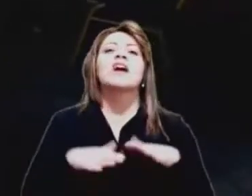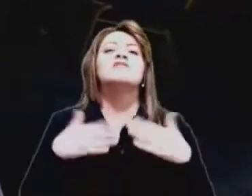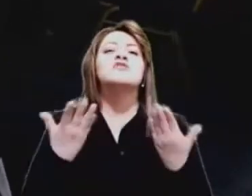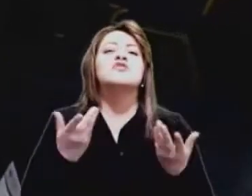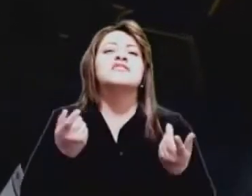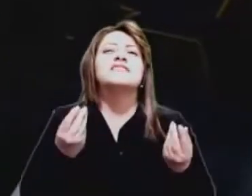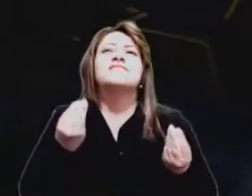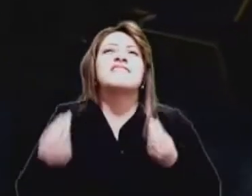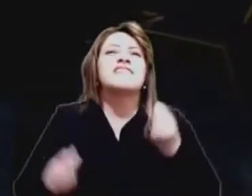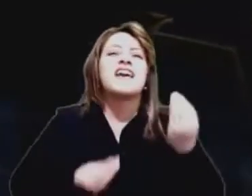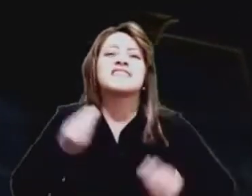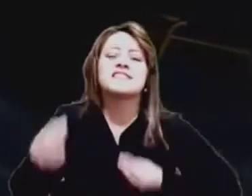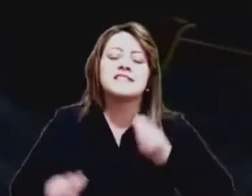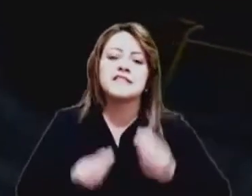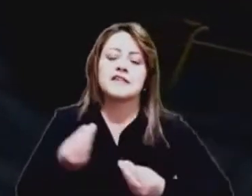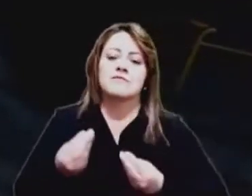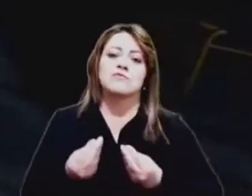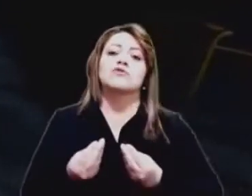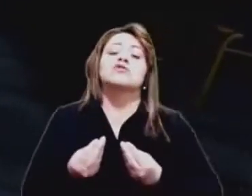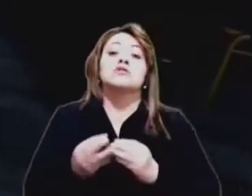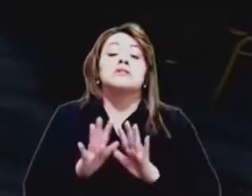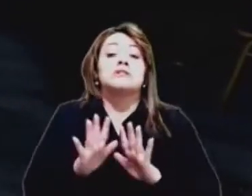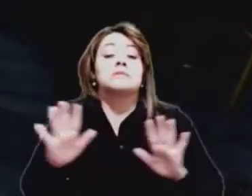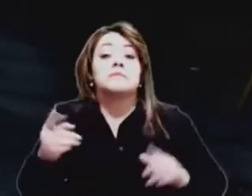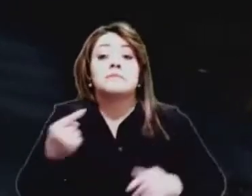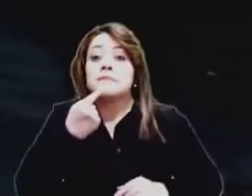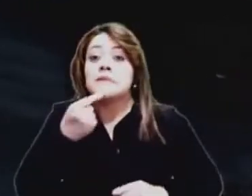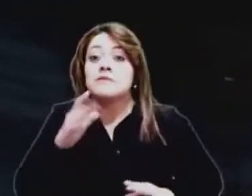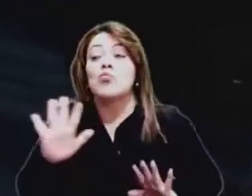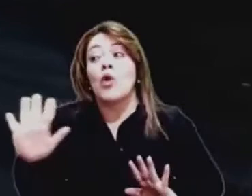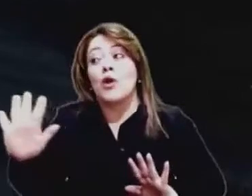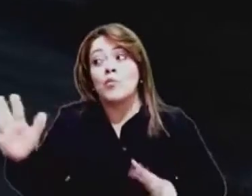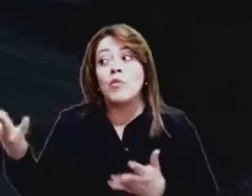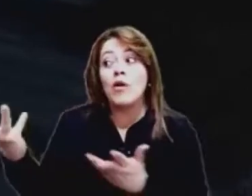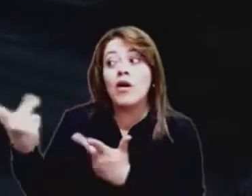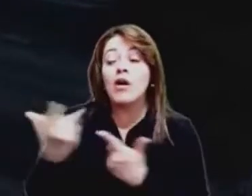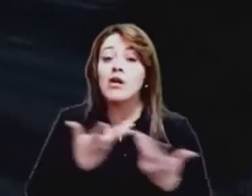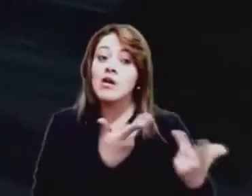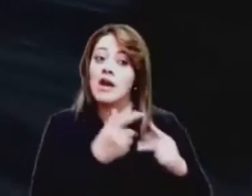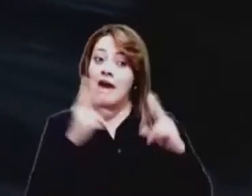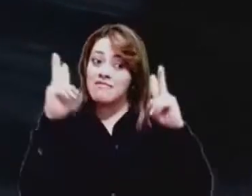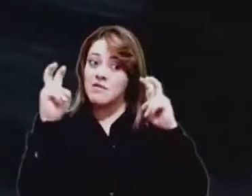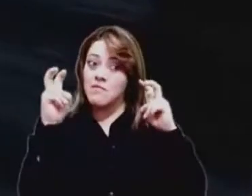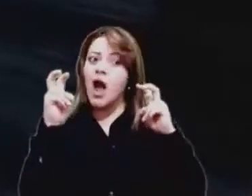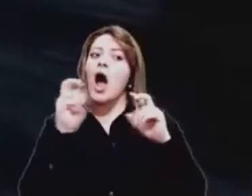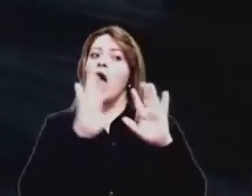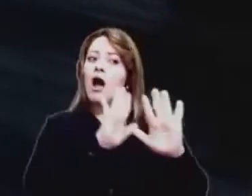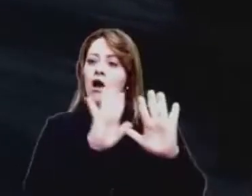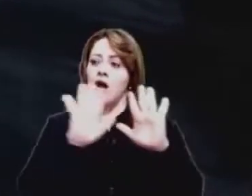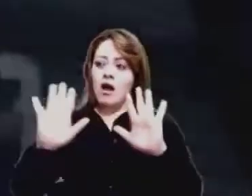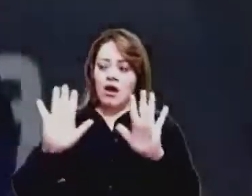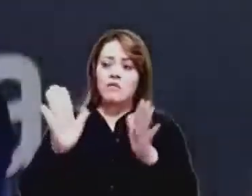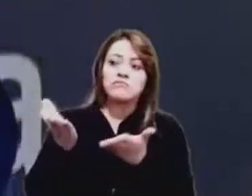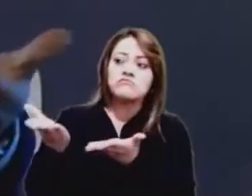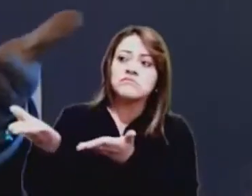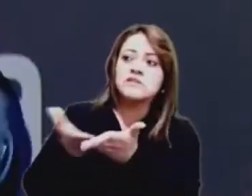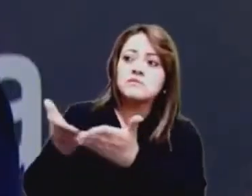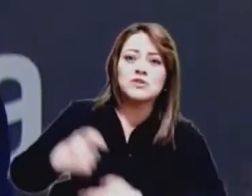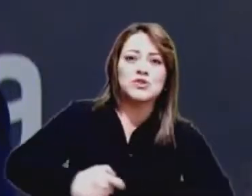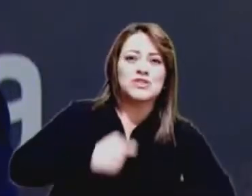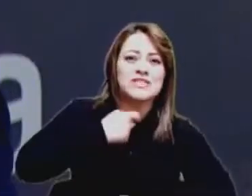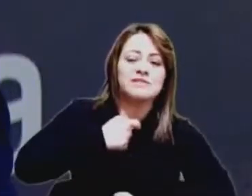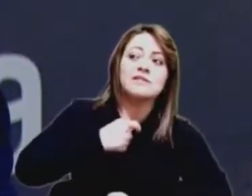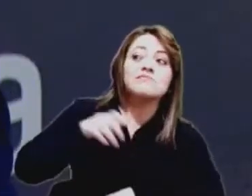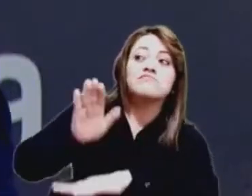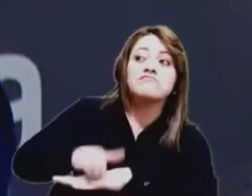y le decimos bueno de pronto este tema si vale la pena que lo sometemos a consideración de la sala y a partir de aquí pues empezamos a